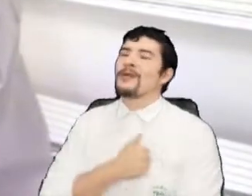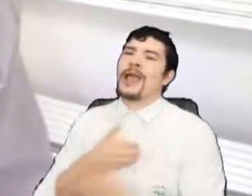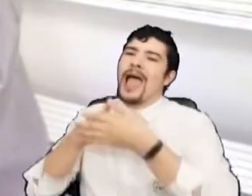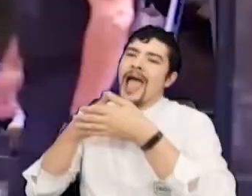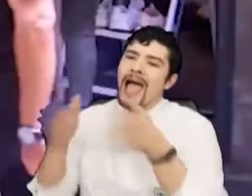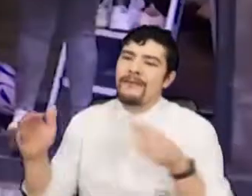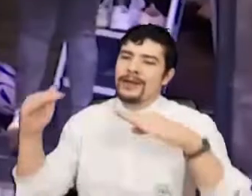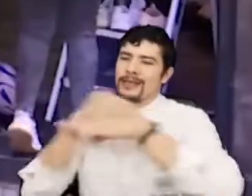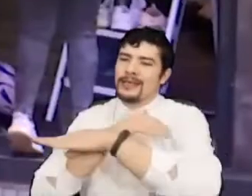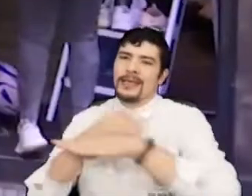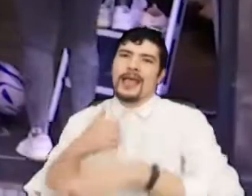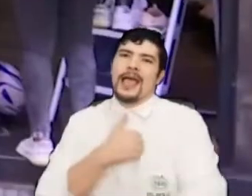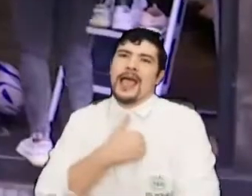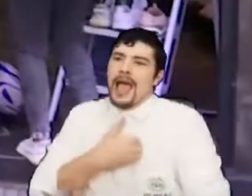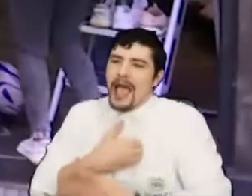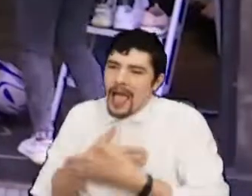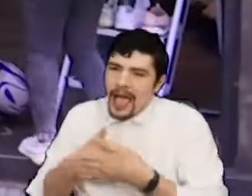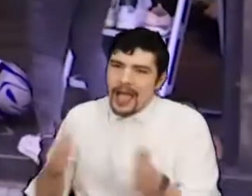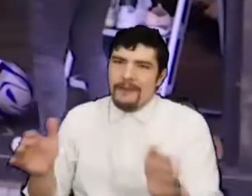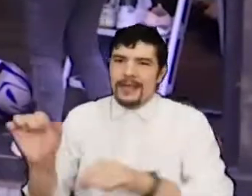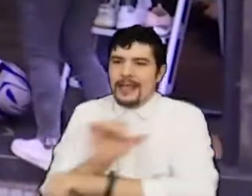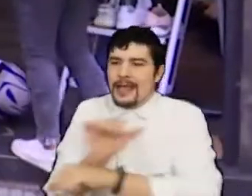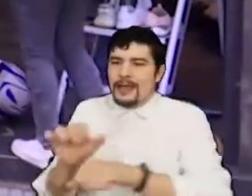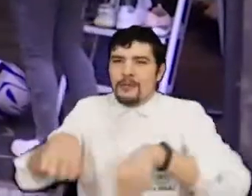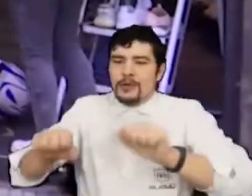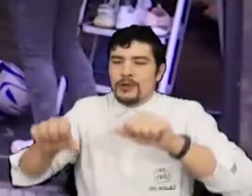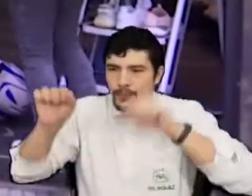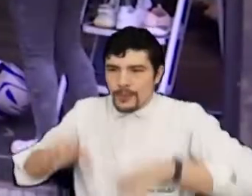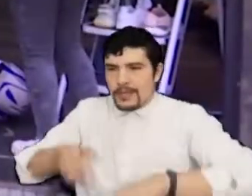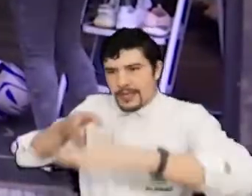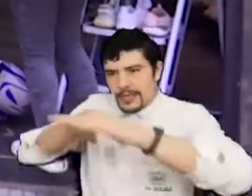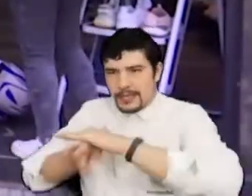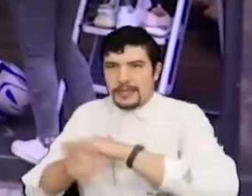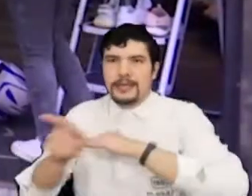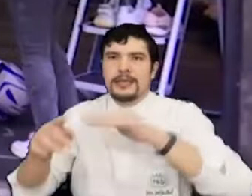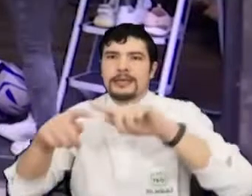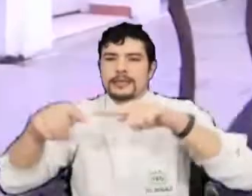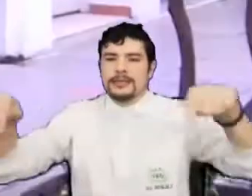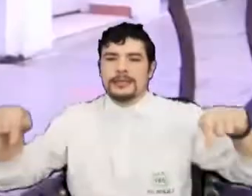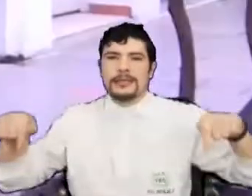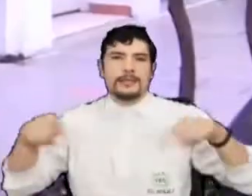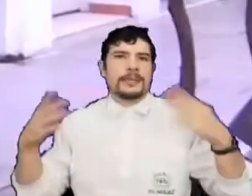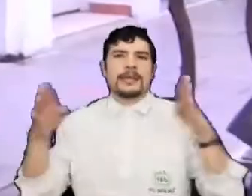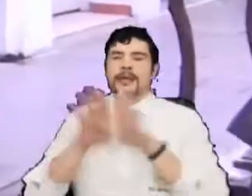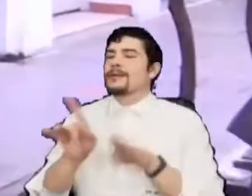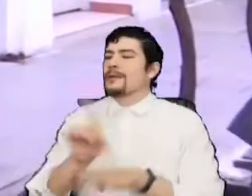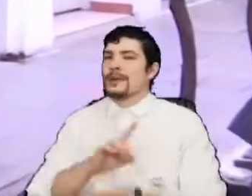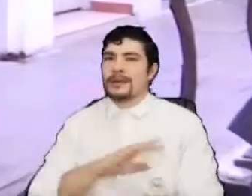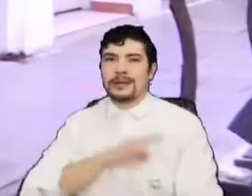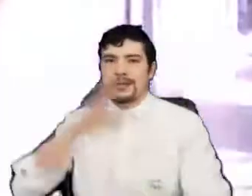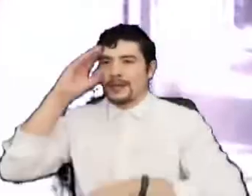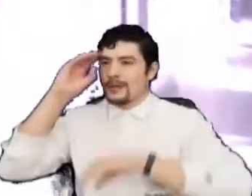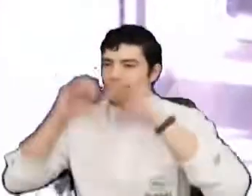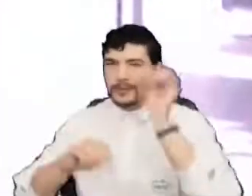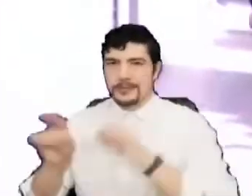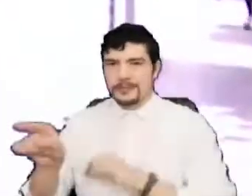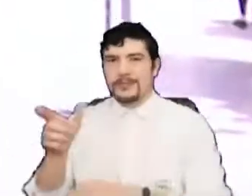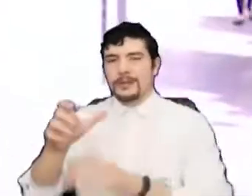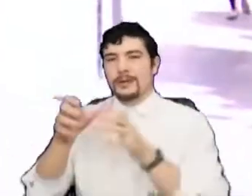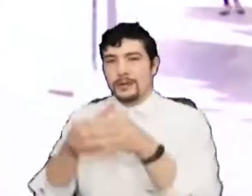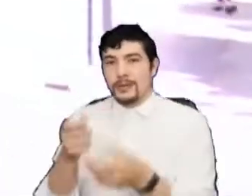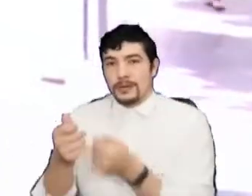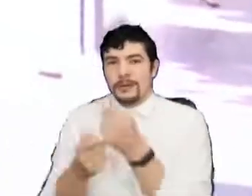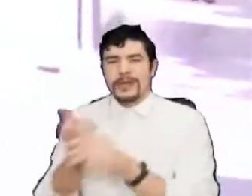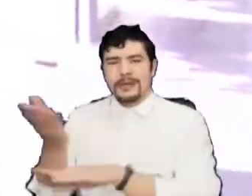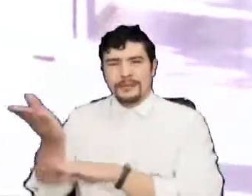locales. De esta forma, dueños de establecimientos comerciales en el centro de Cúcuta piden a la administración municipal atención frente a